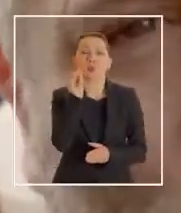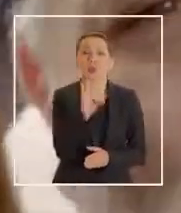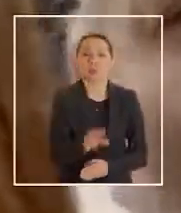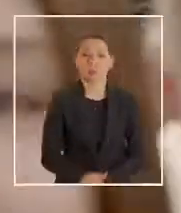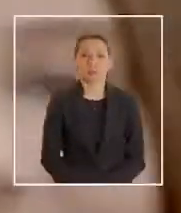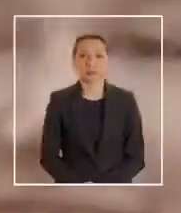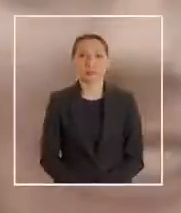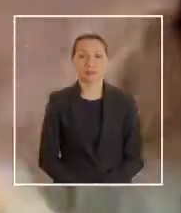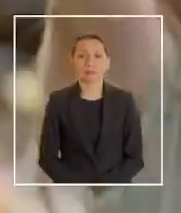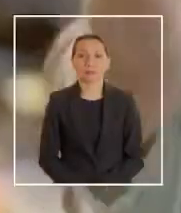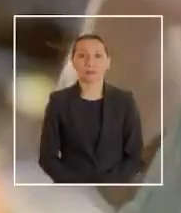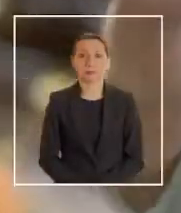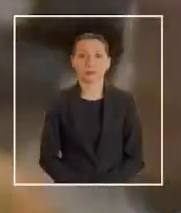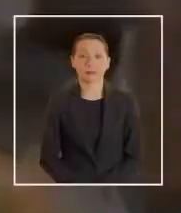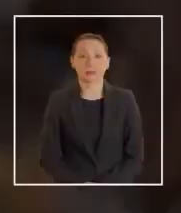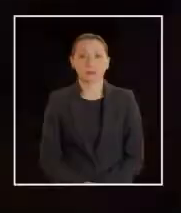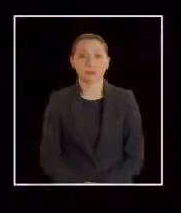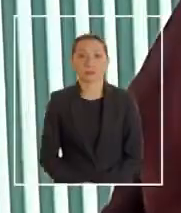mucho.